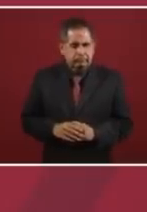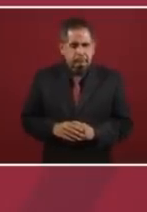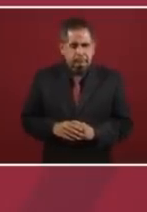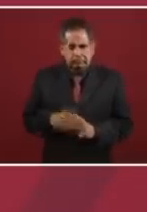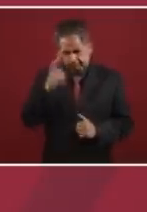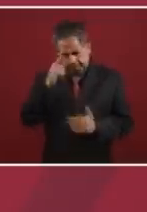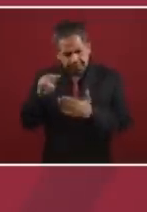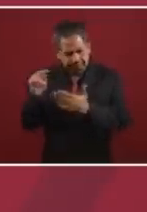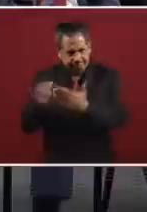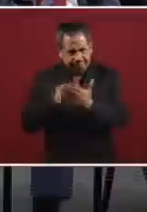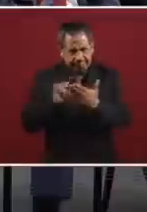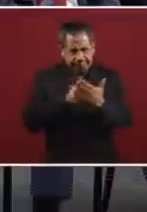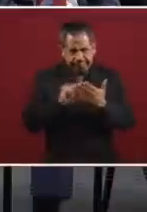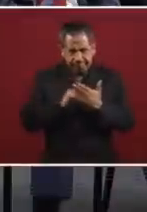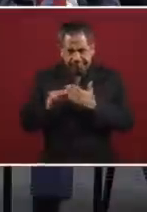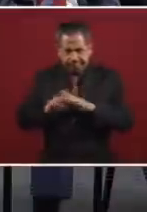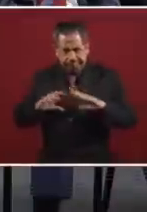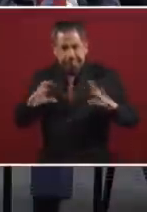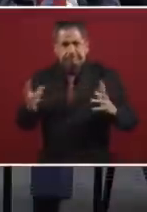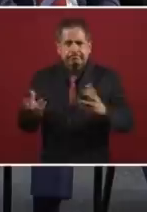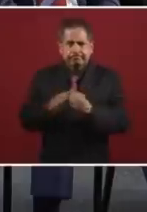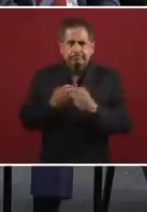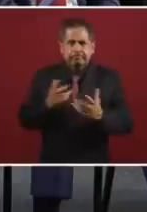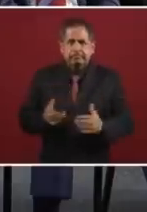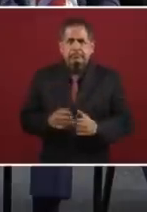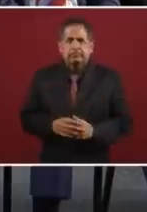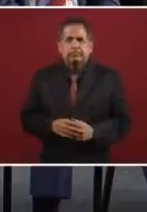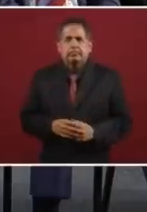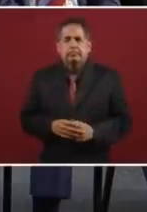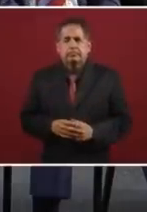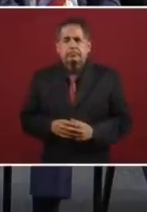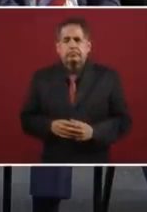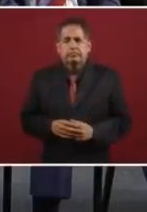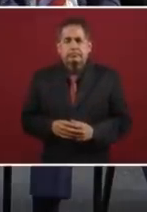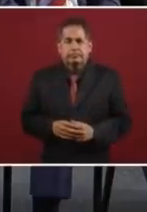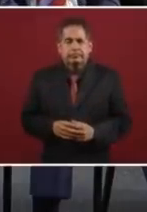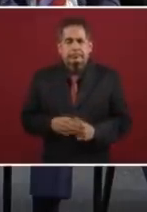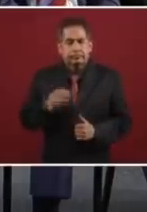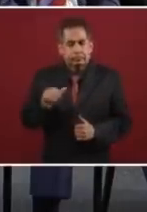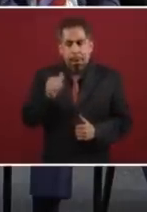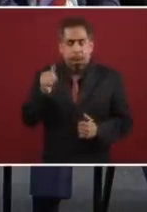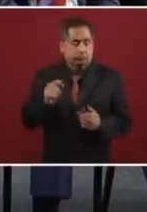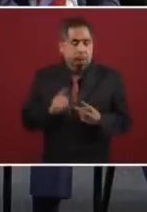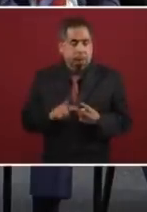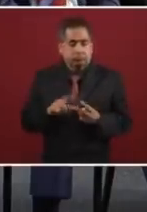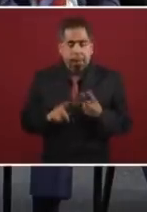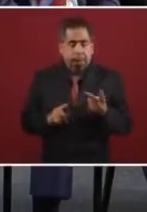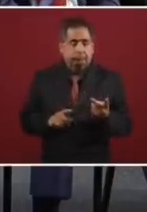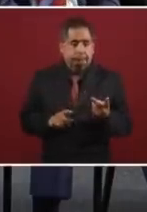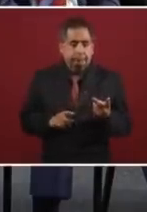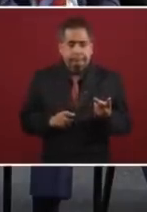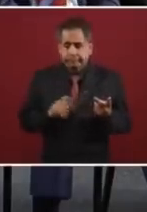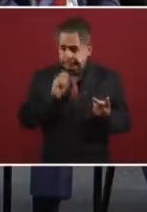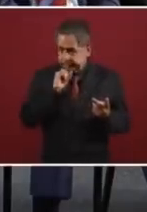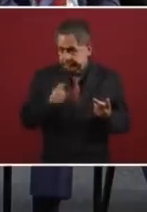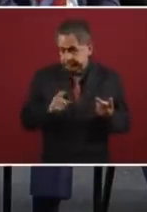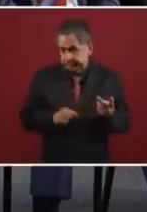para adjuntarlas las firmas y lo otro también